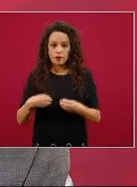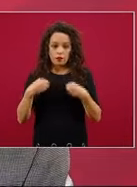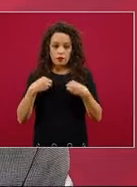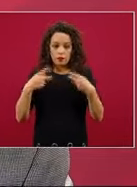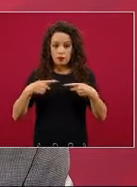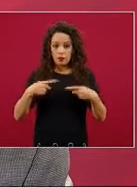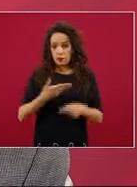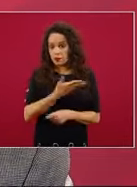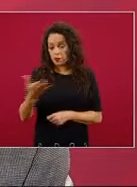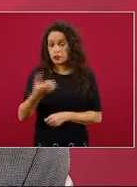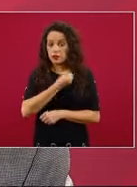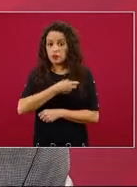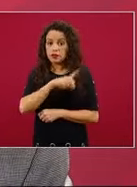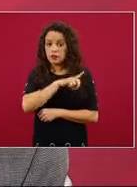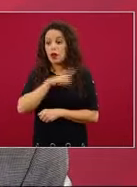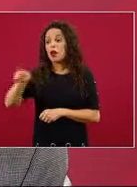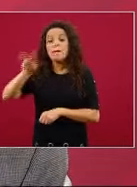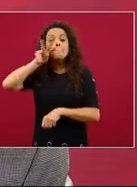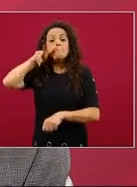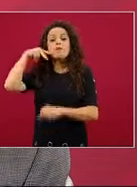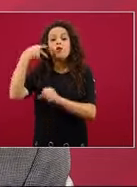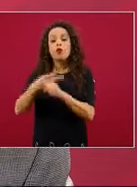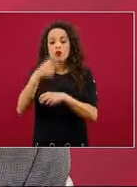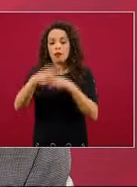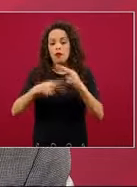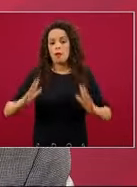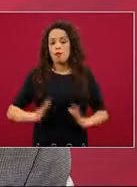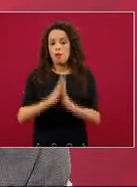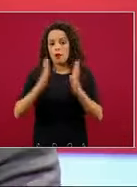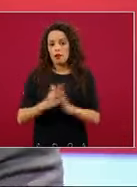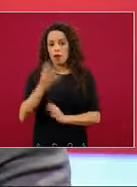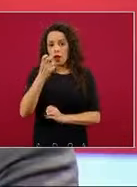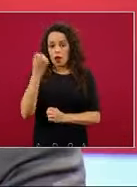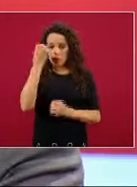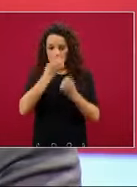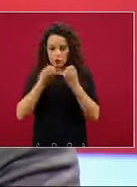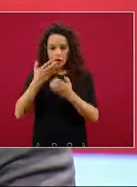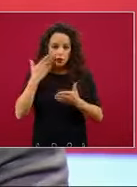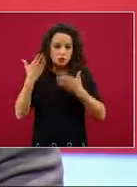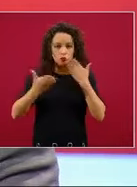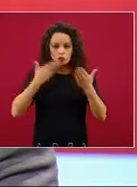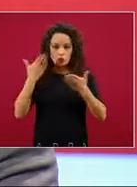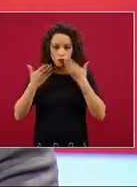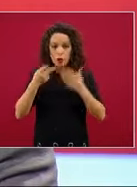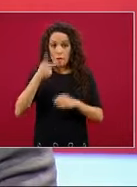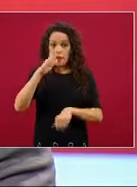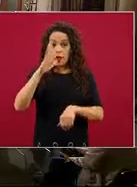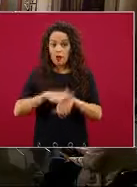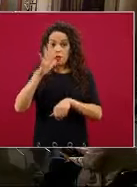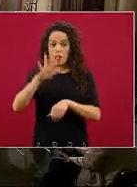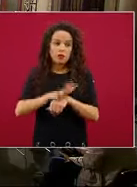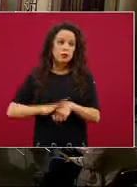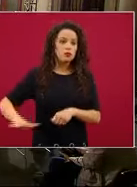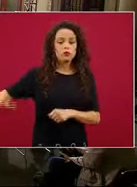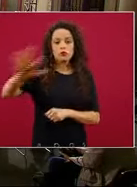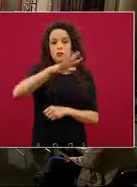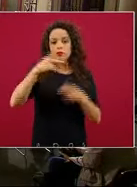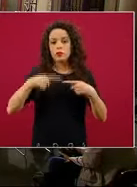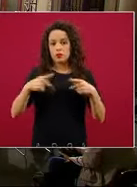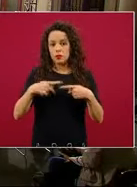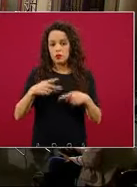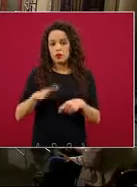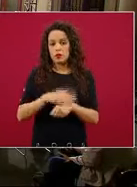y salud de las personas voluntarias que están participando en los estudios, pero también en general de la población en la medida en que cuidan